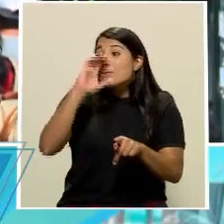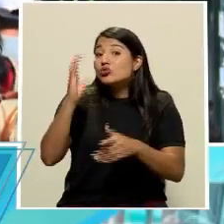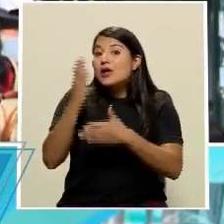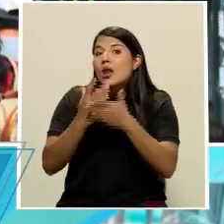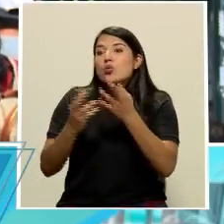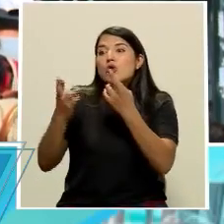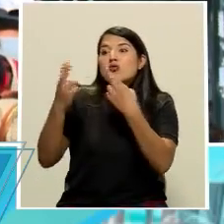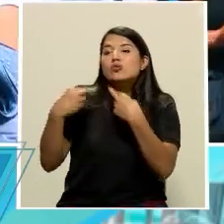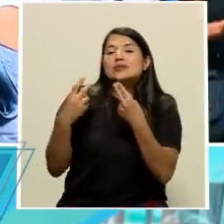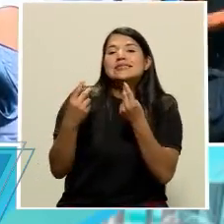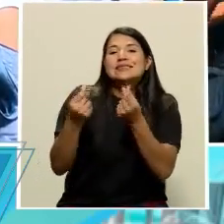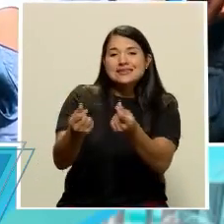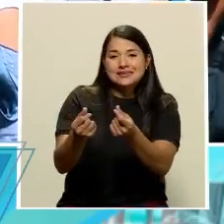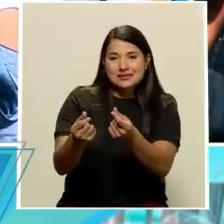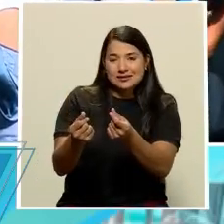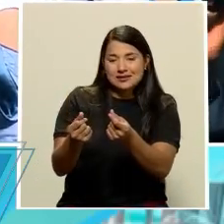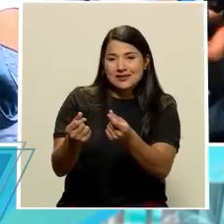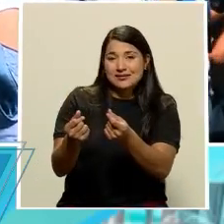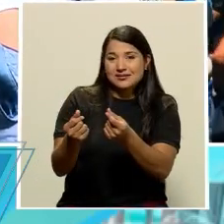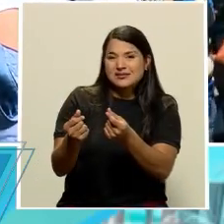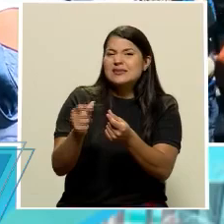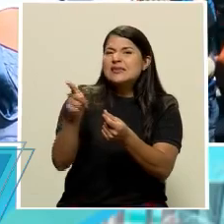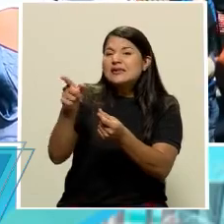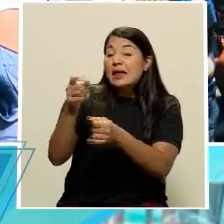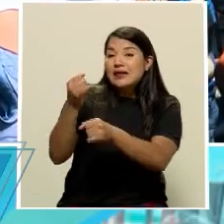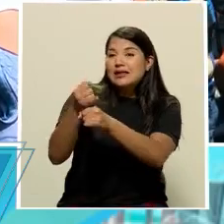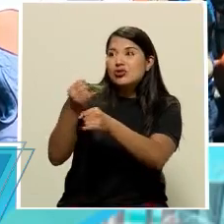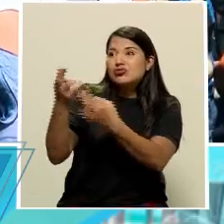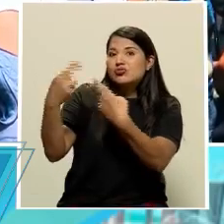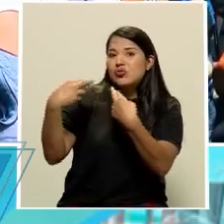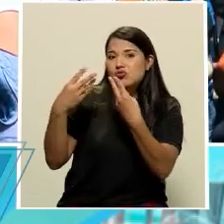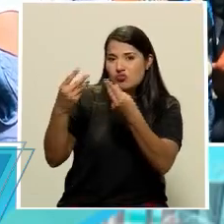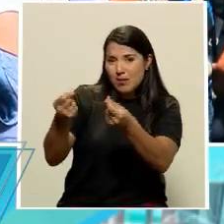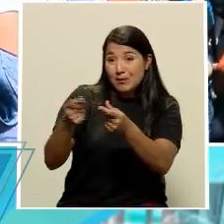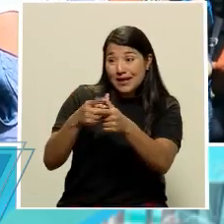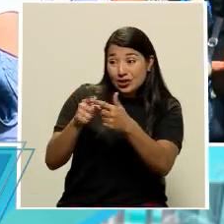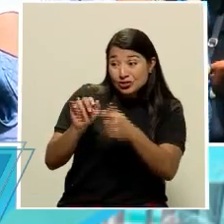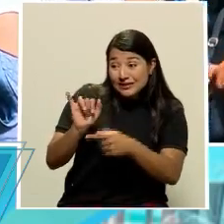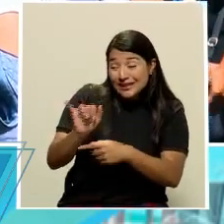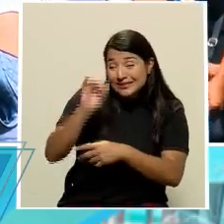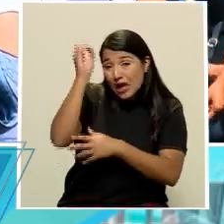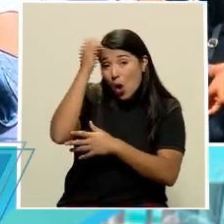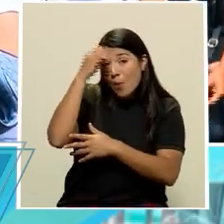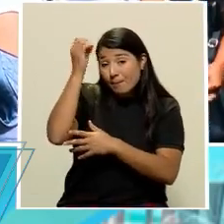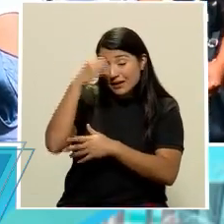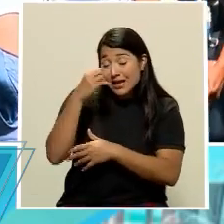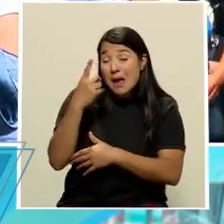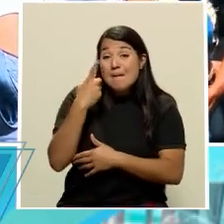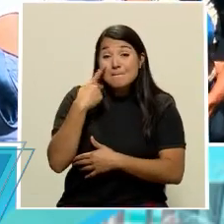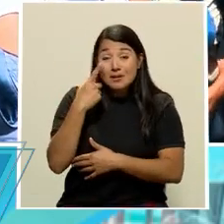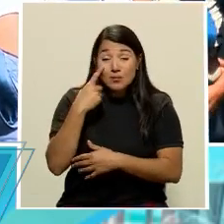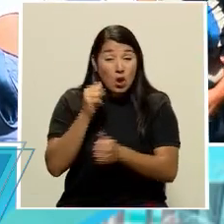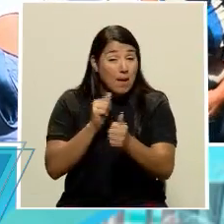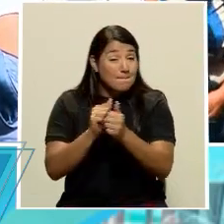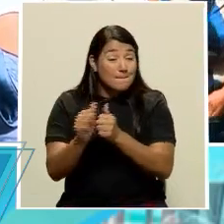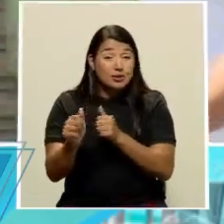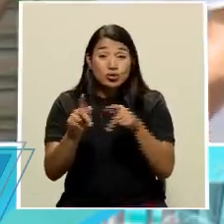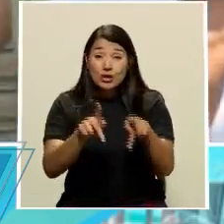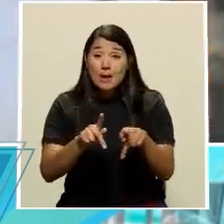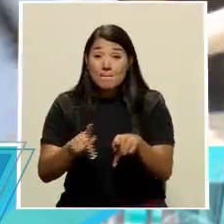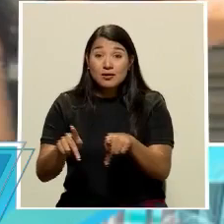inmediata de las instituciones. Entonces, lo que observamos en esos comentarios de redes sociales es que la mayoría de las y los ciudadanos